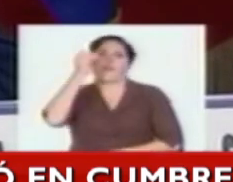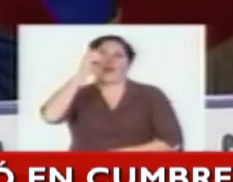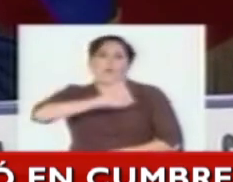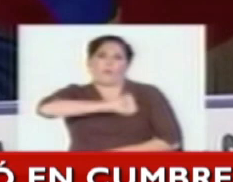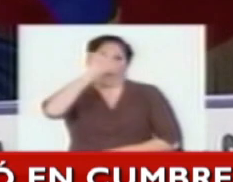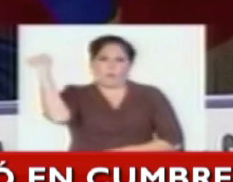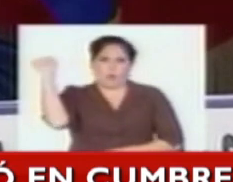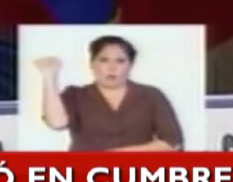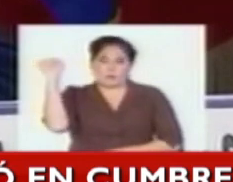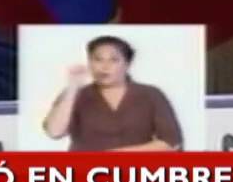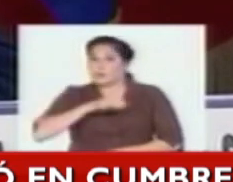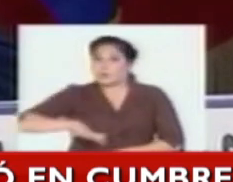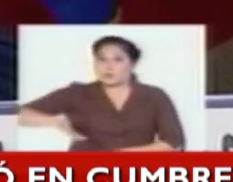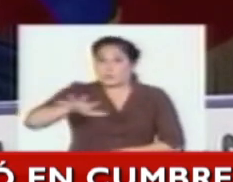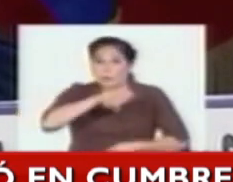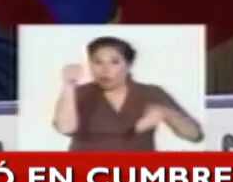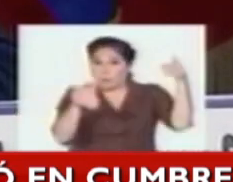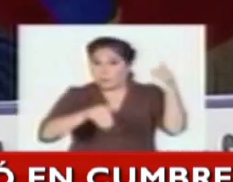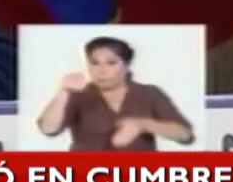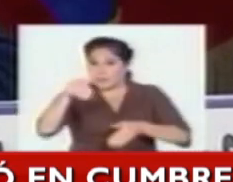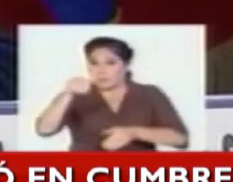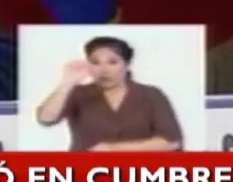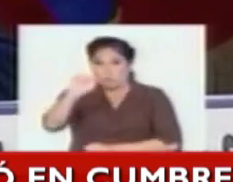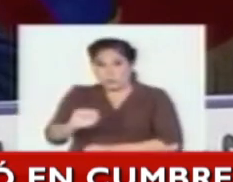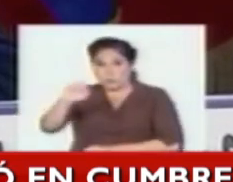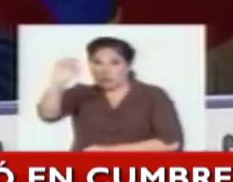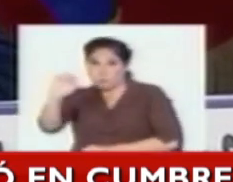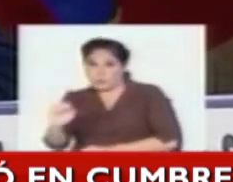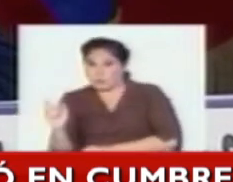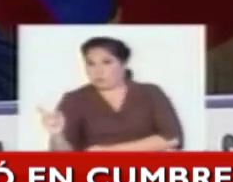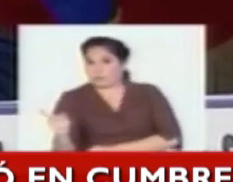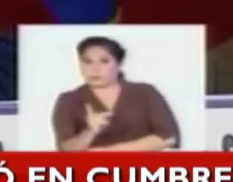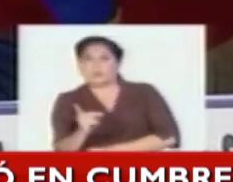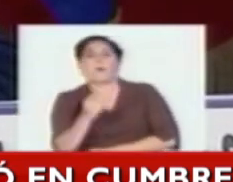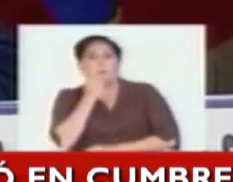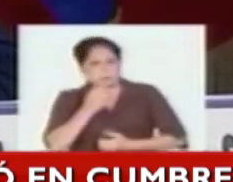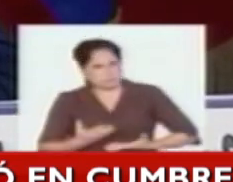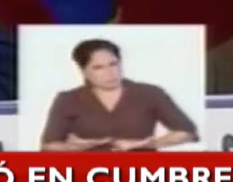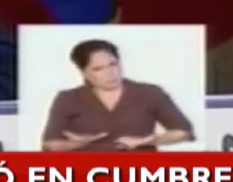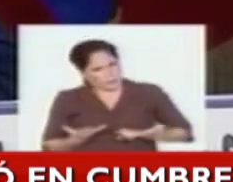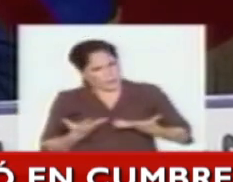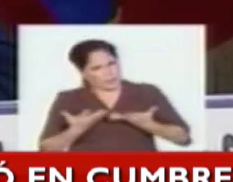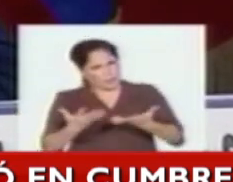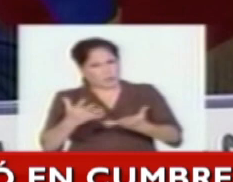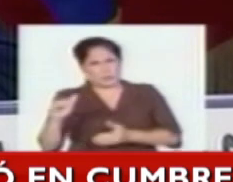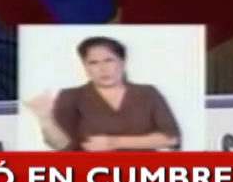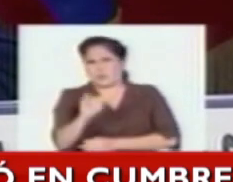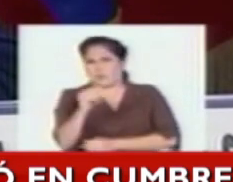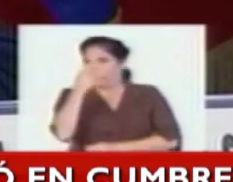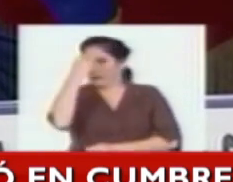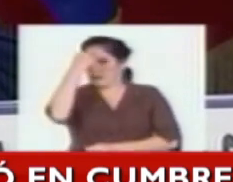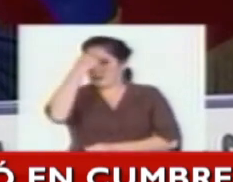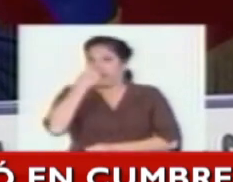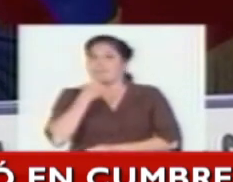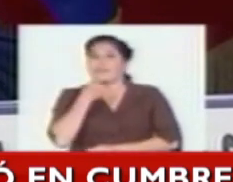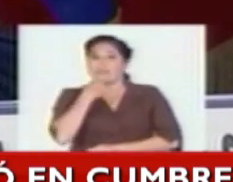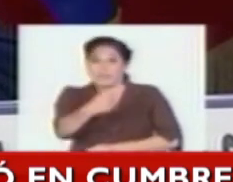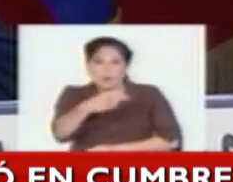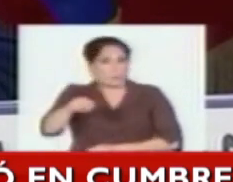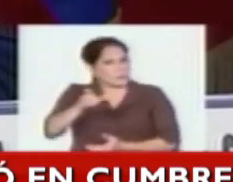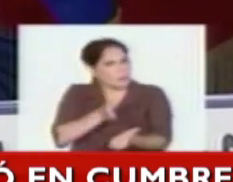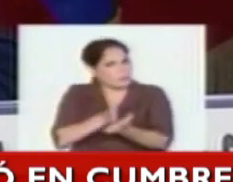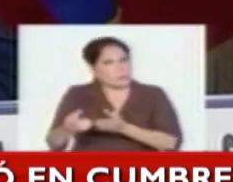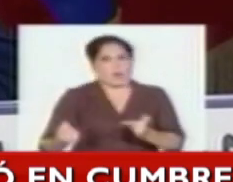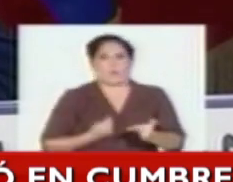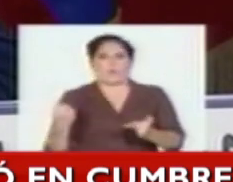también todos los países de países del sur están dispuestos Como dijera Ernesto Che Guevara a seguir